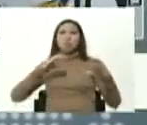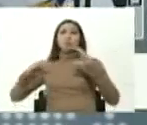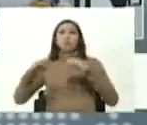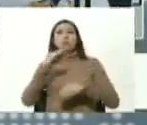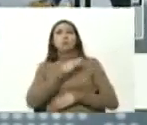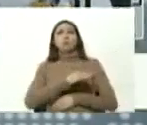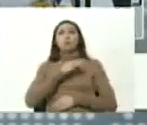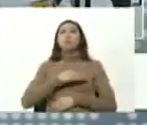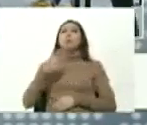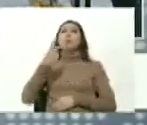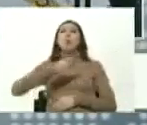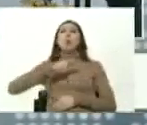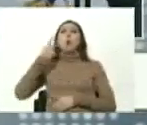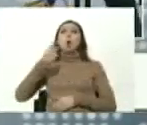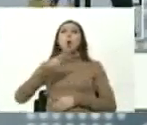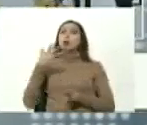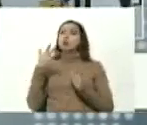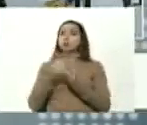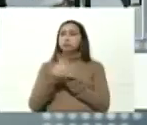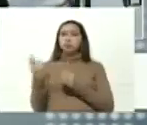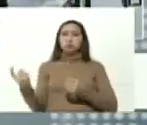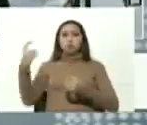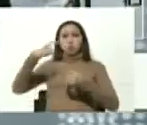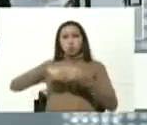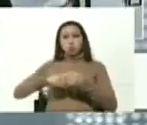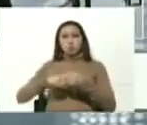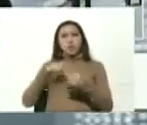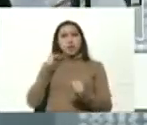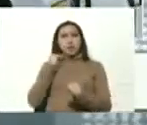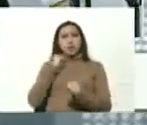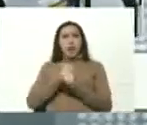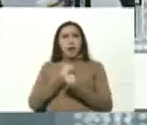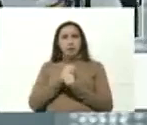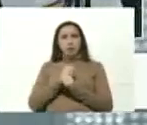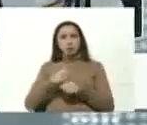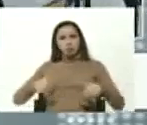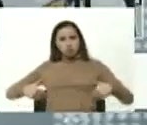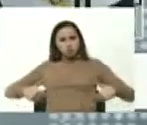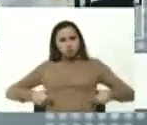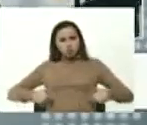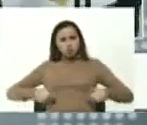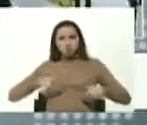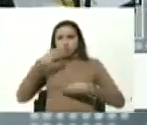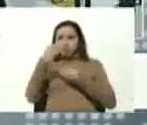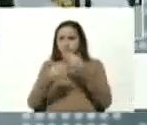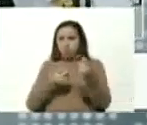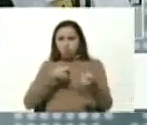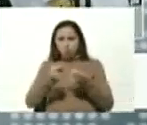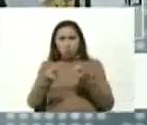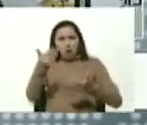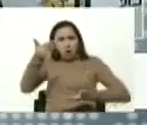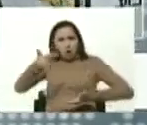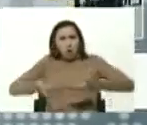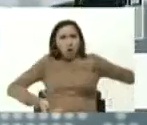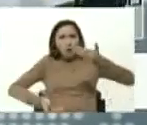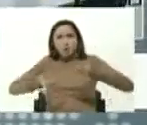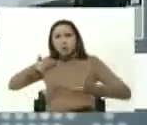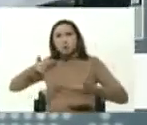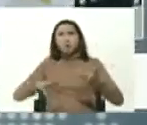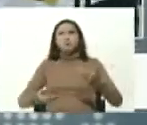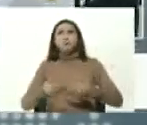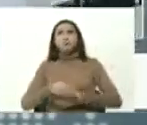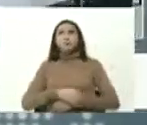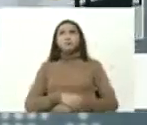fines políticos, en relación a que se sumen a esta tarea ardua de mantener equilibrios y llevar